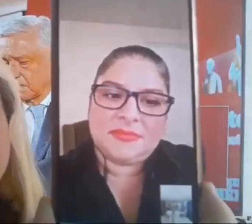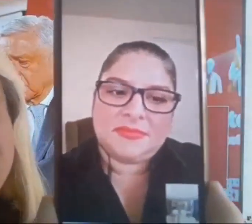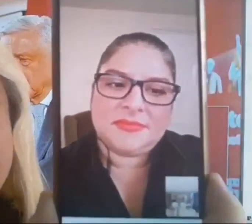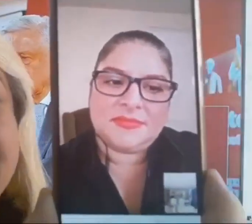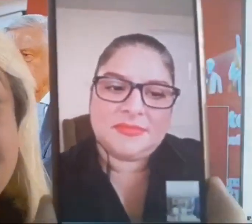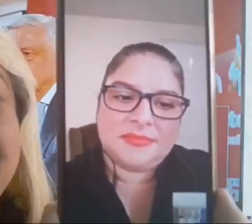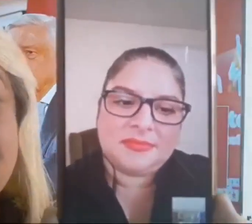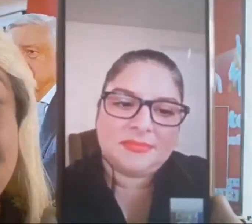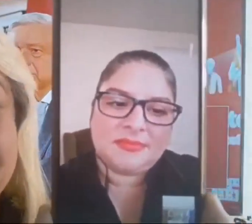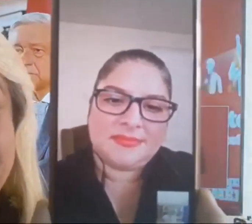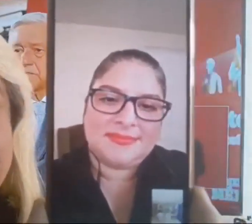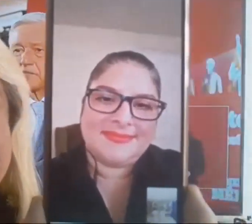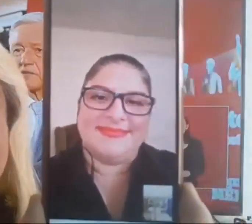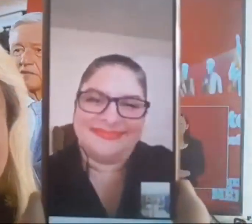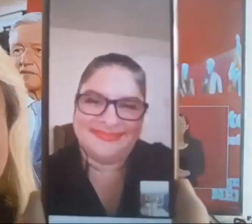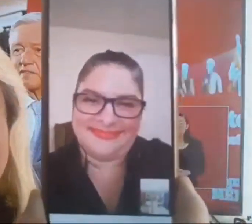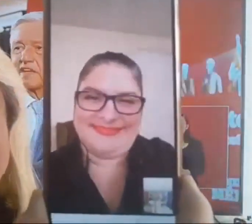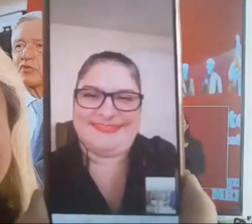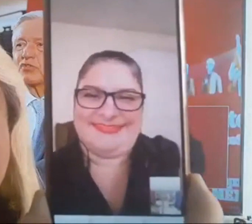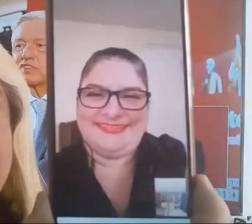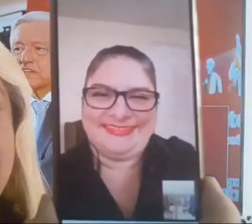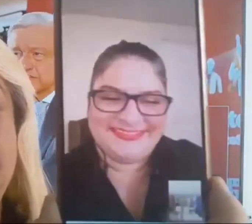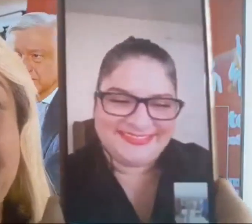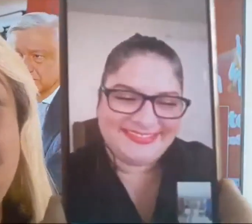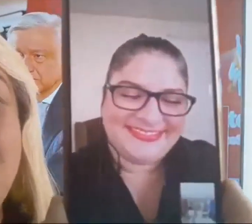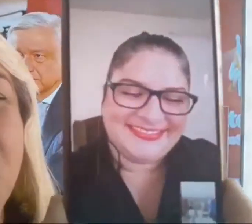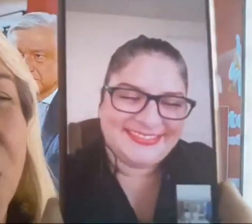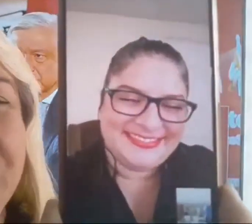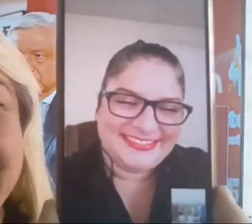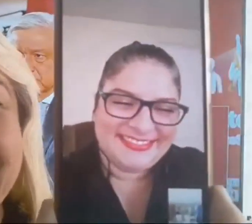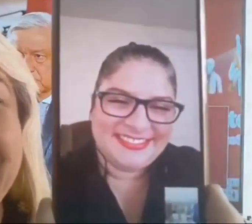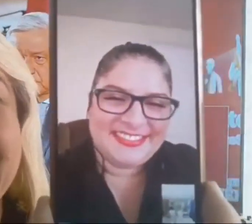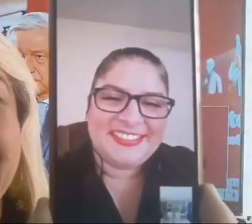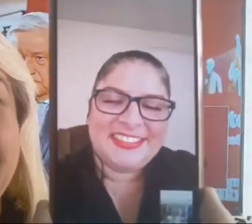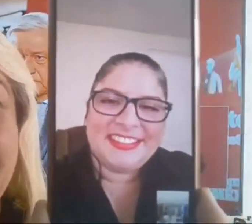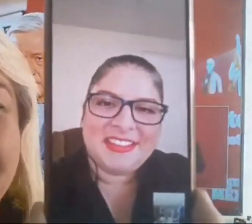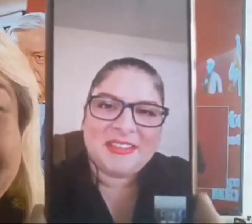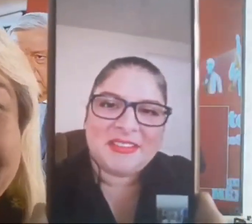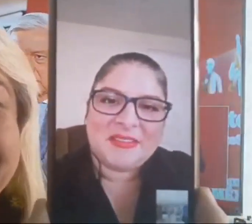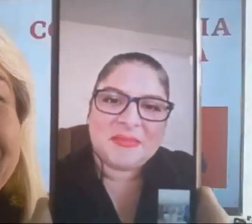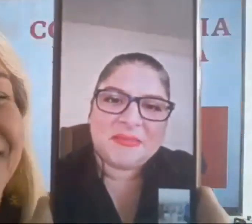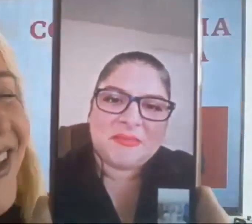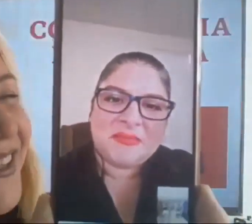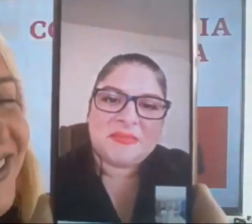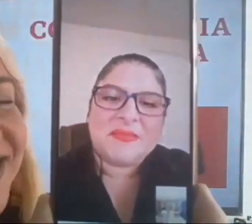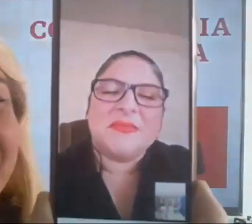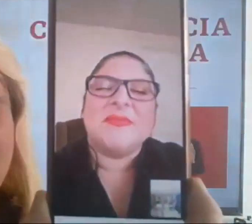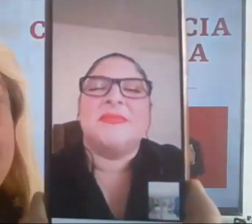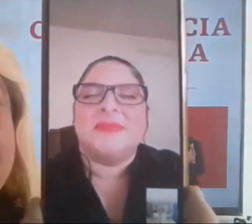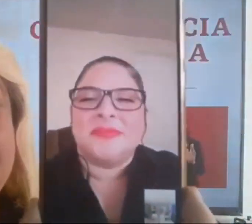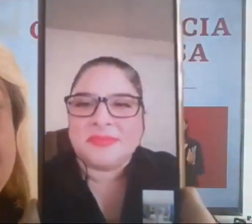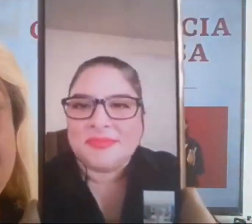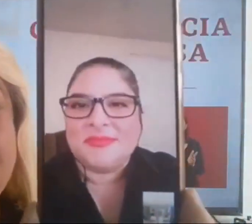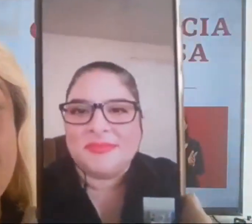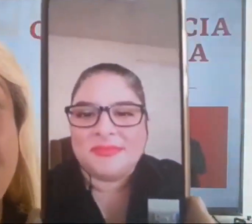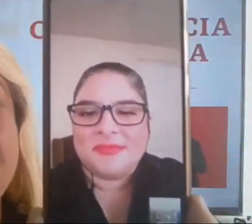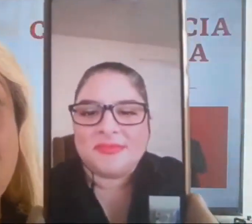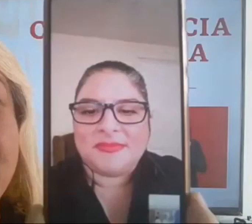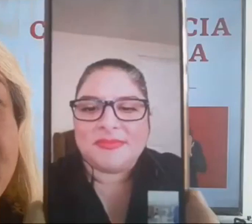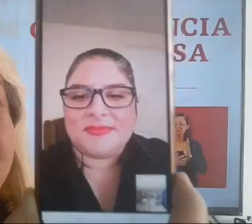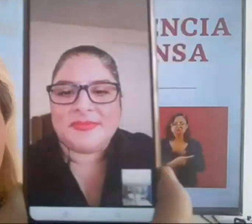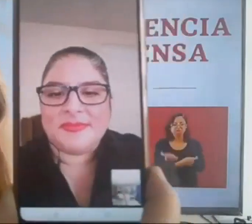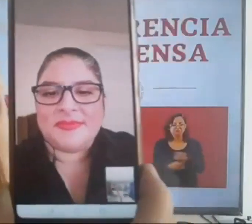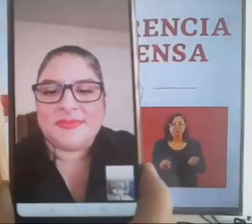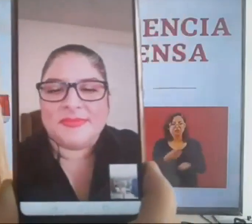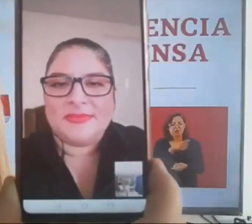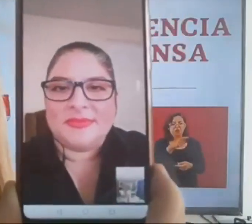presidente, benditas redes sociales, aunque a veces hablen mal o tiren cacahuates, benditas redes sociales.